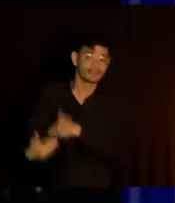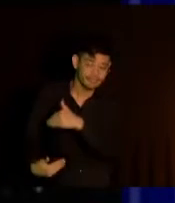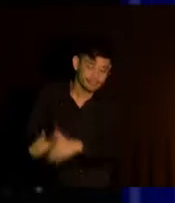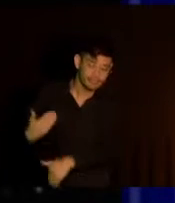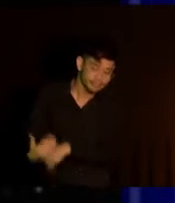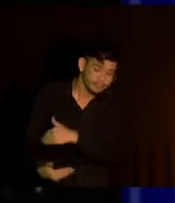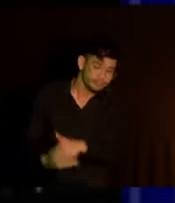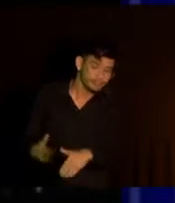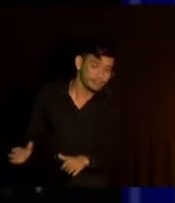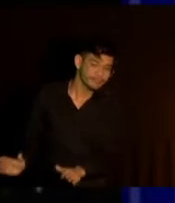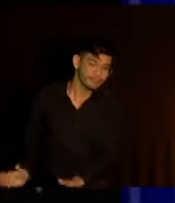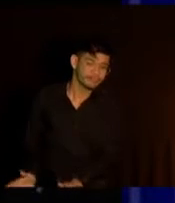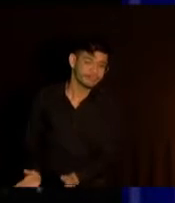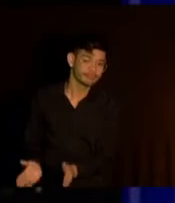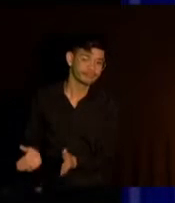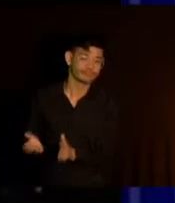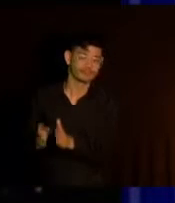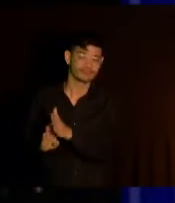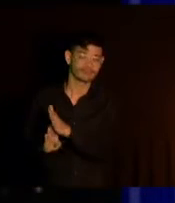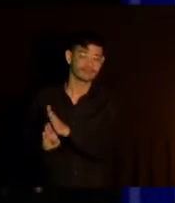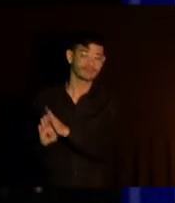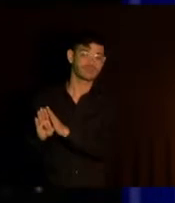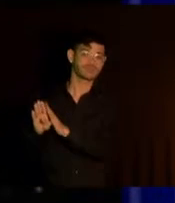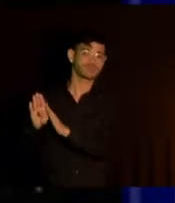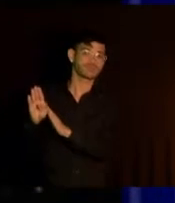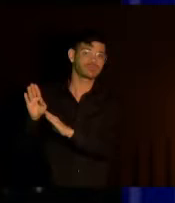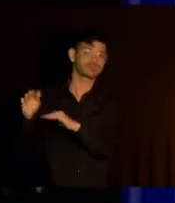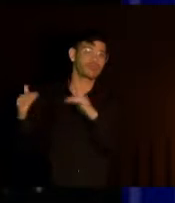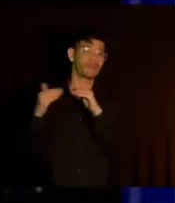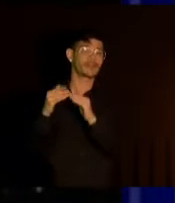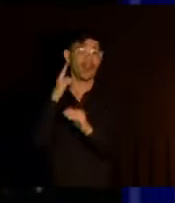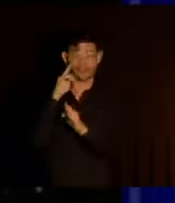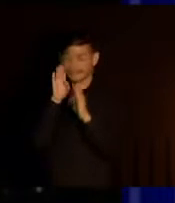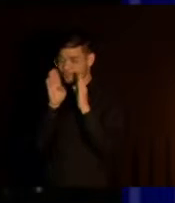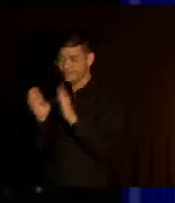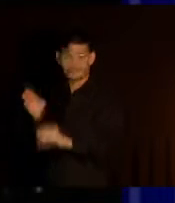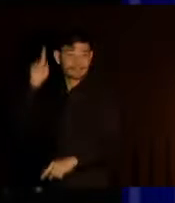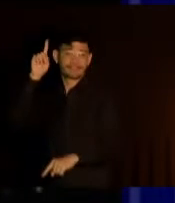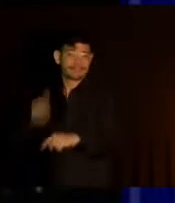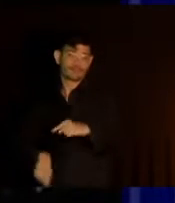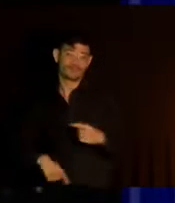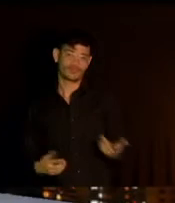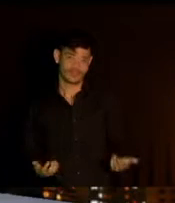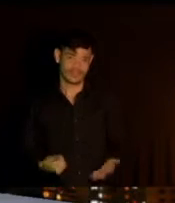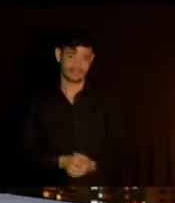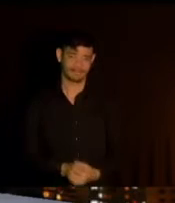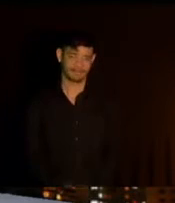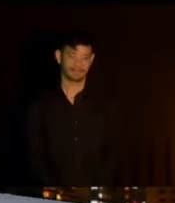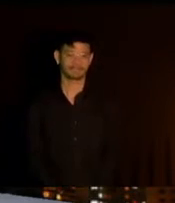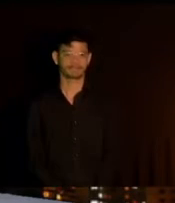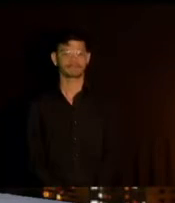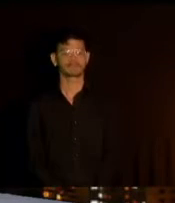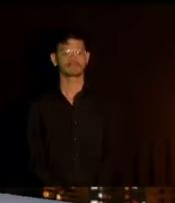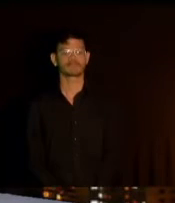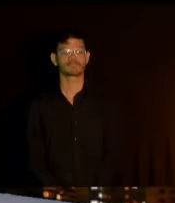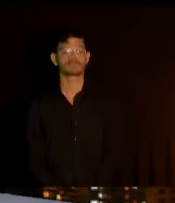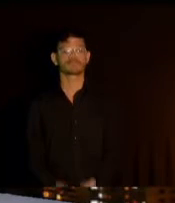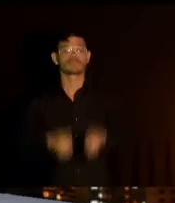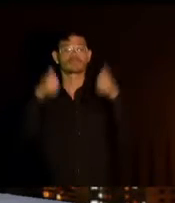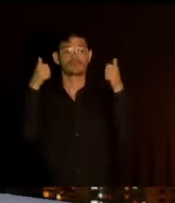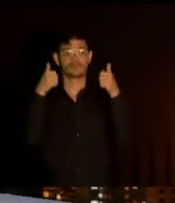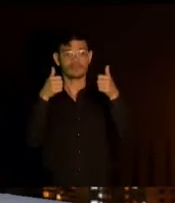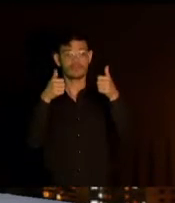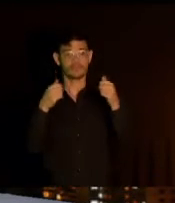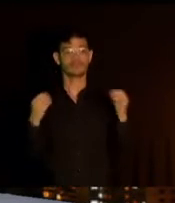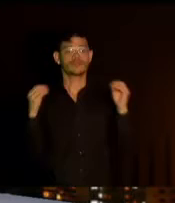a llegar en un momento dado a ser también muy representativos, no les puede poner toda la atención. Muy bien, otra consulta que nos